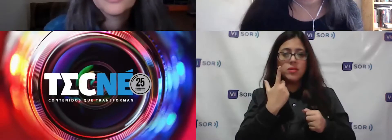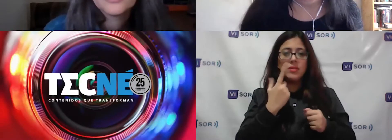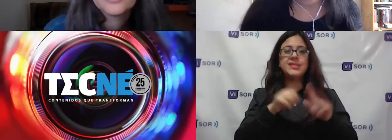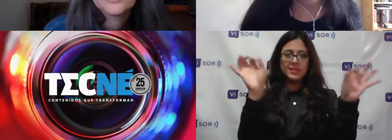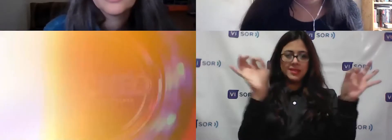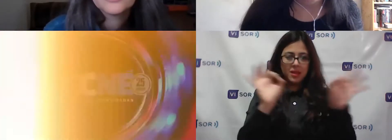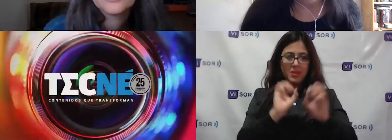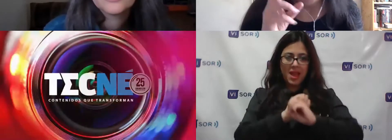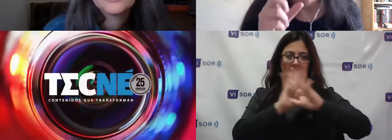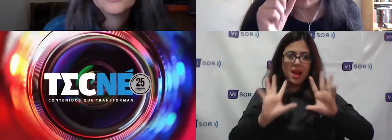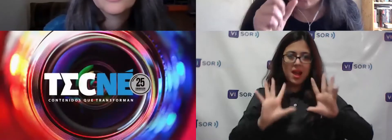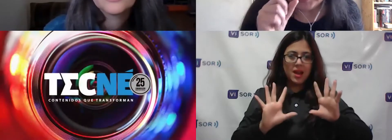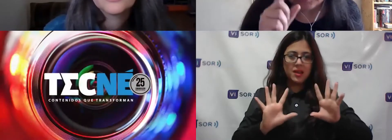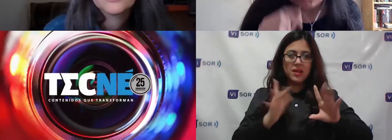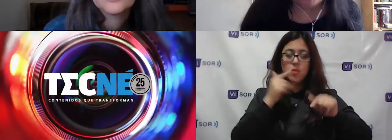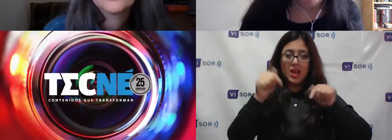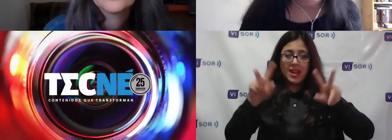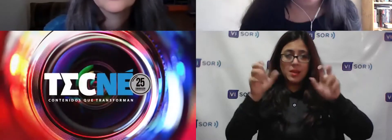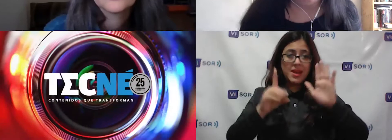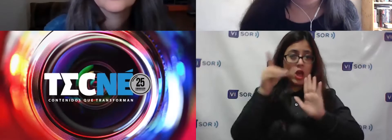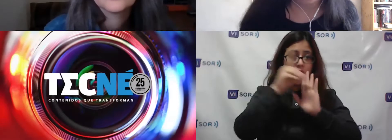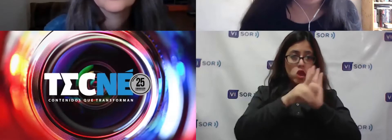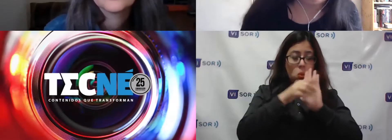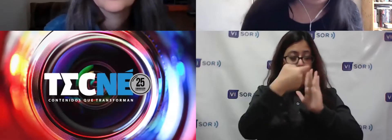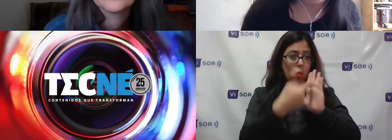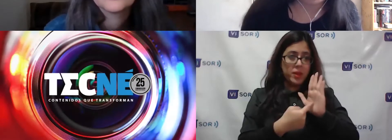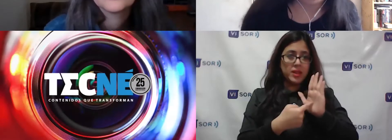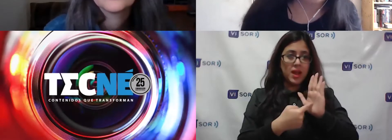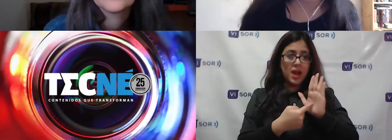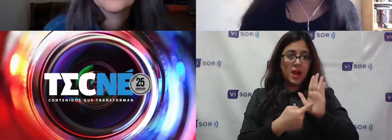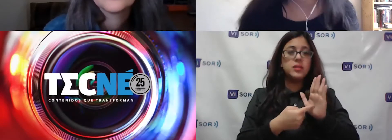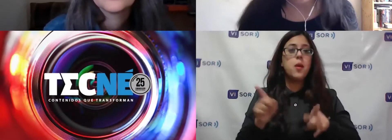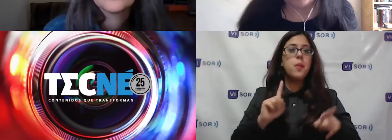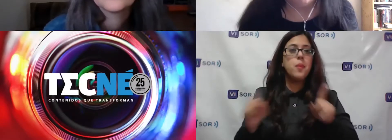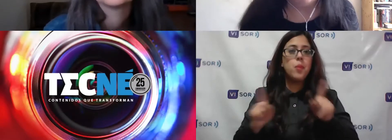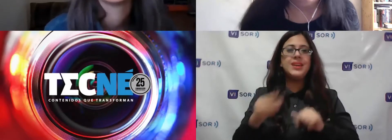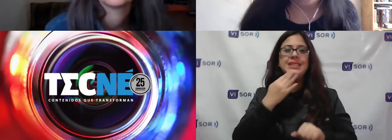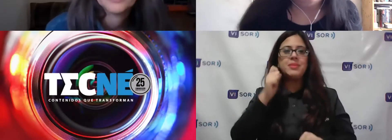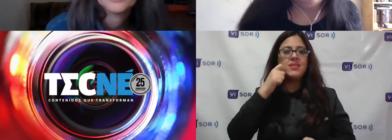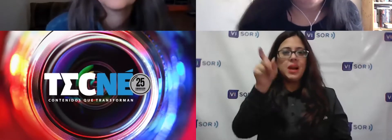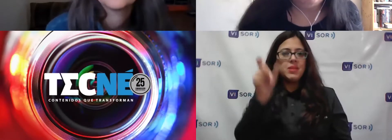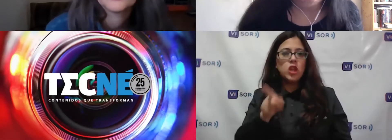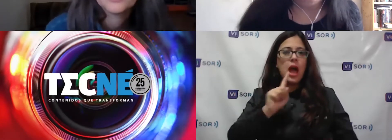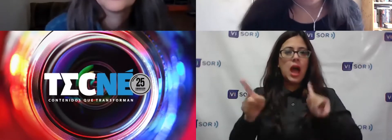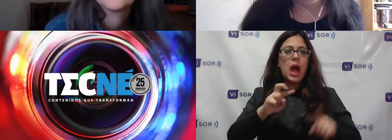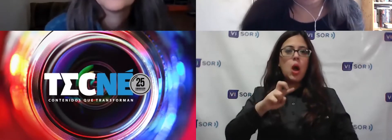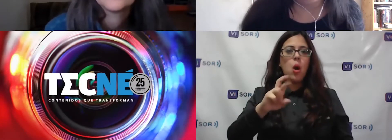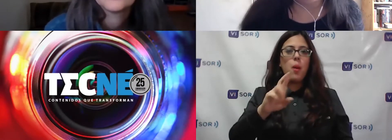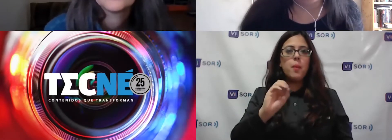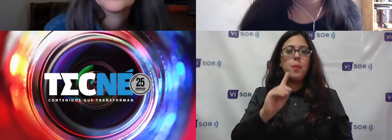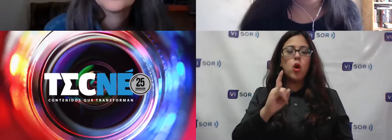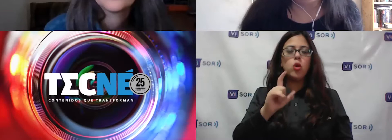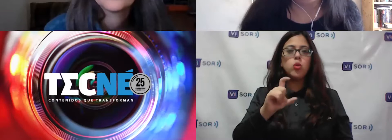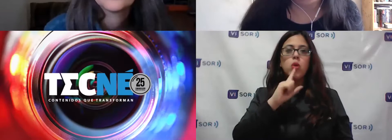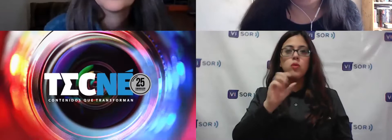en general en el mundo documental específicamente el productor ejecutivo también es el productor de la obra y el productor en general es la